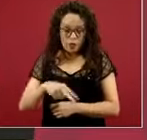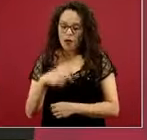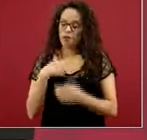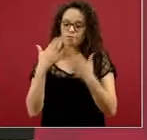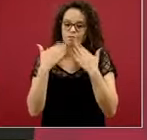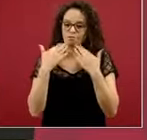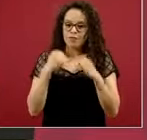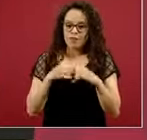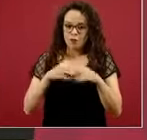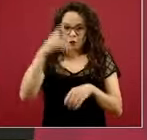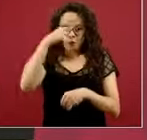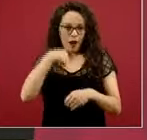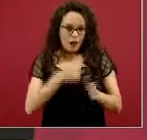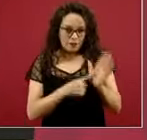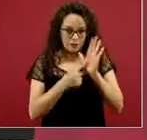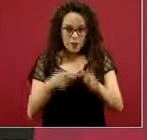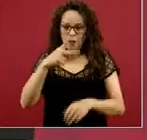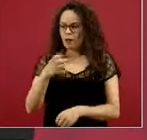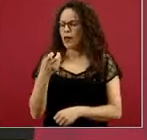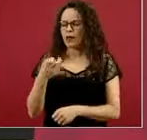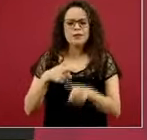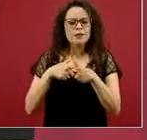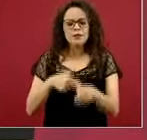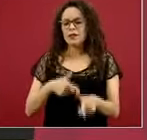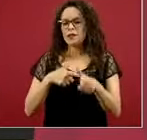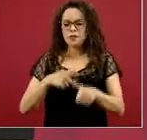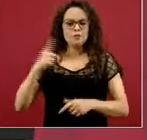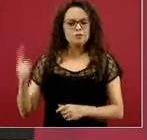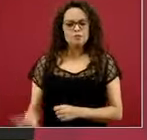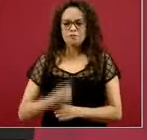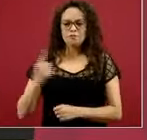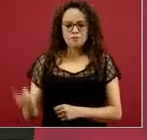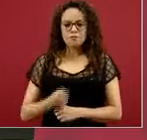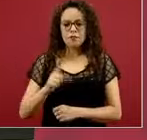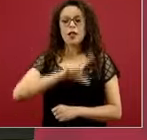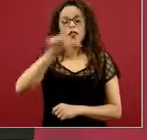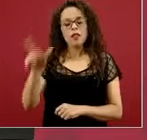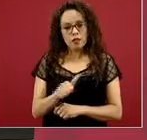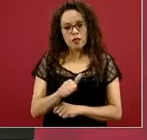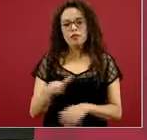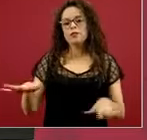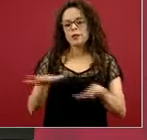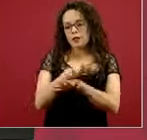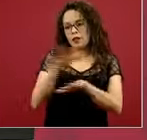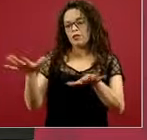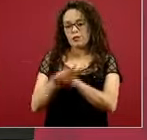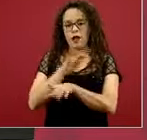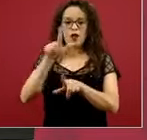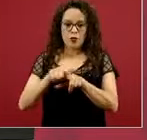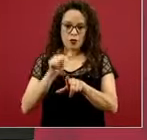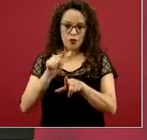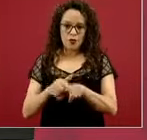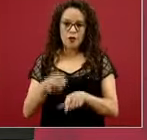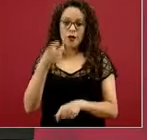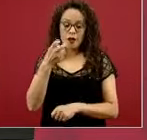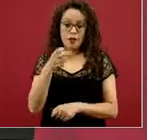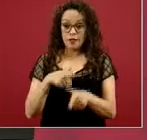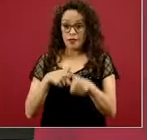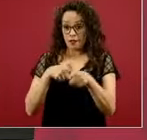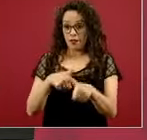un score continuo, ¿no? Y después de ciertos rangos van cambiando de color. Entonces también la medida